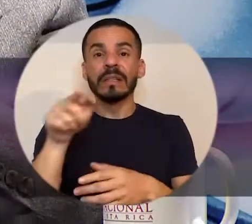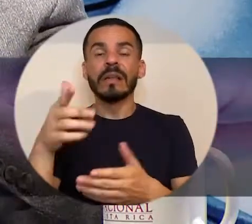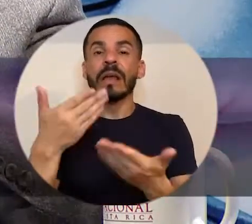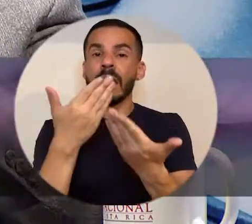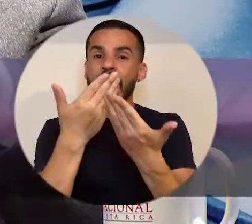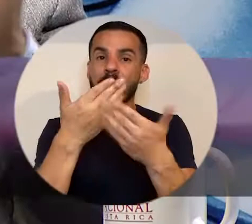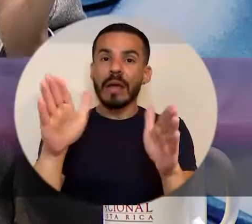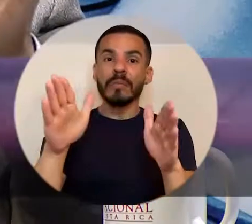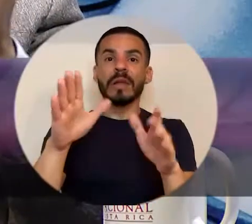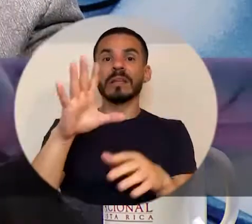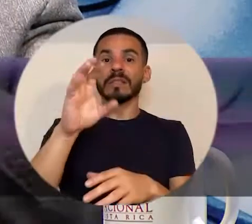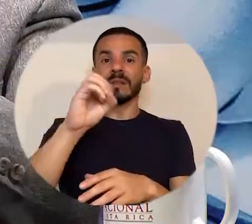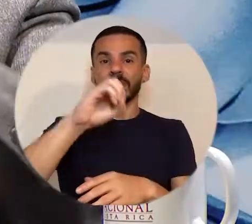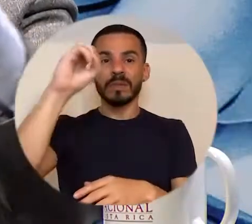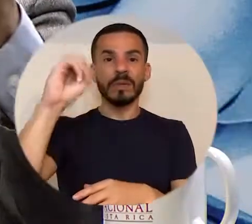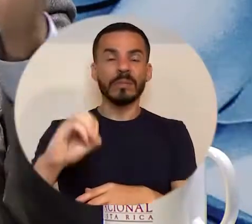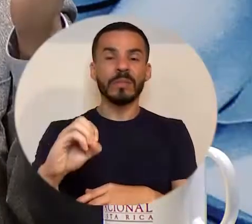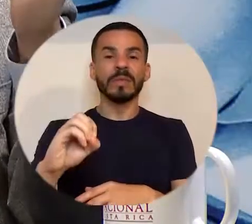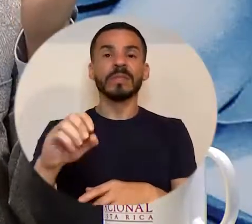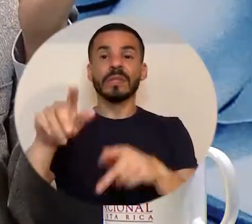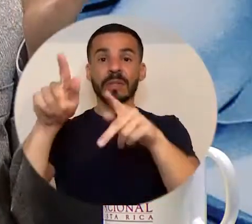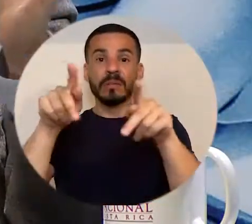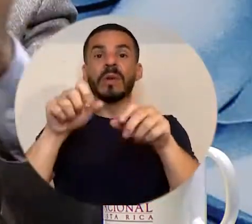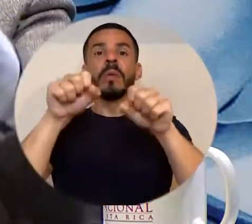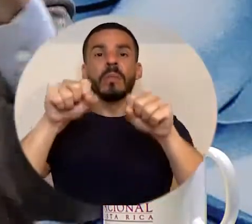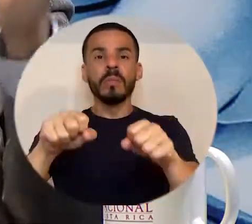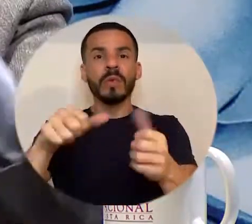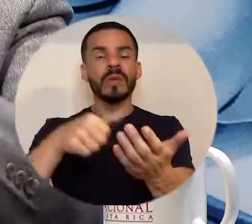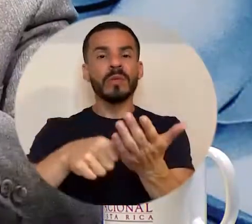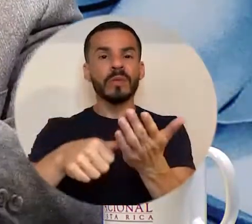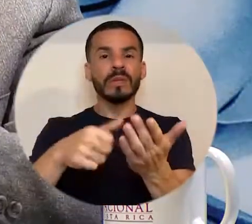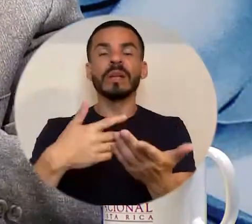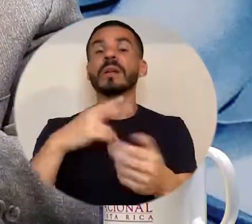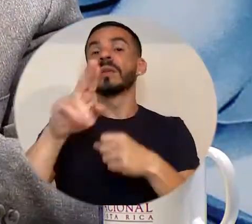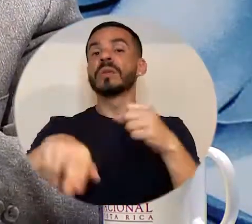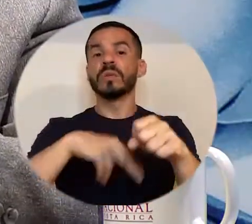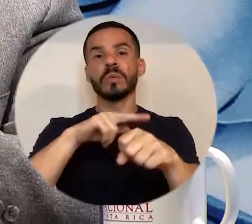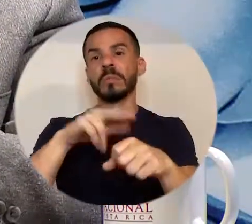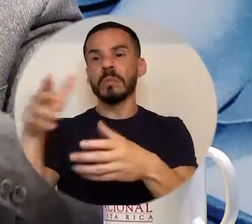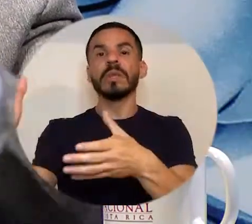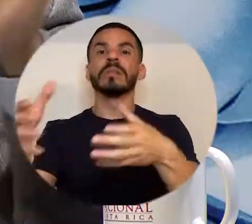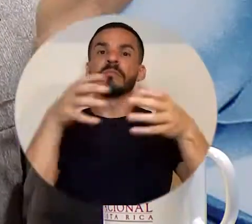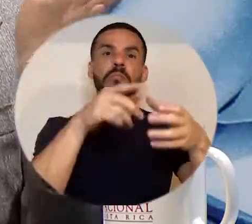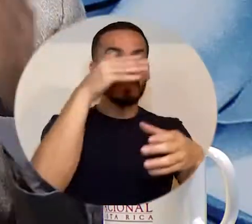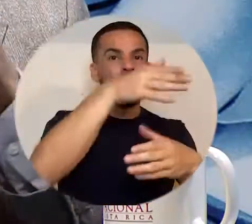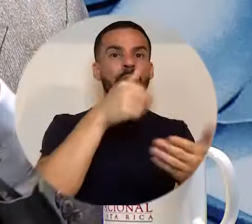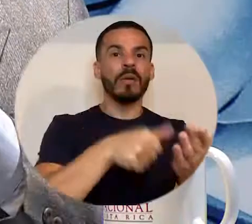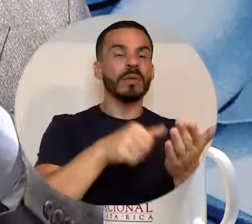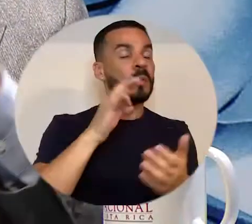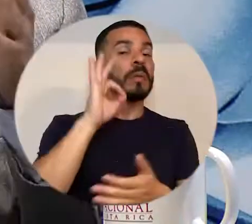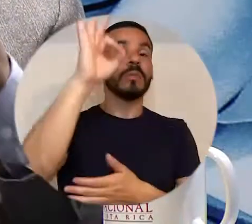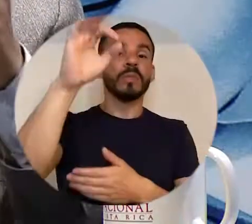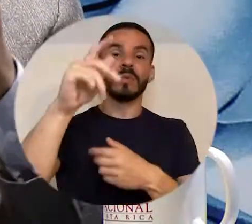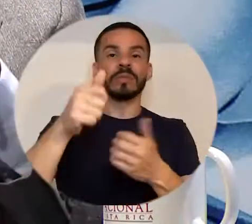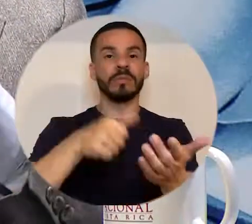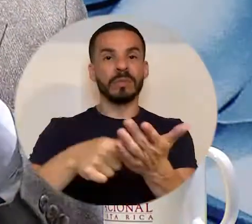se amplíen al 50% de la gente que puede votar, que es lo que tradicionalmente vota, para las próximas